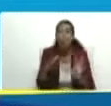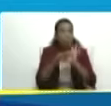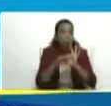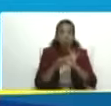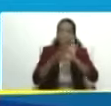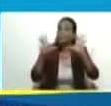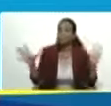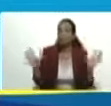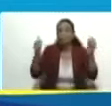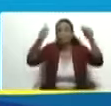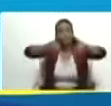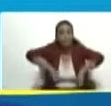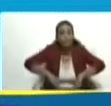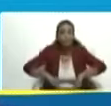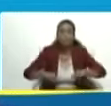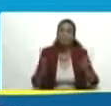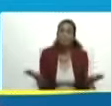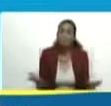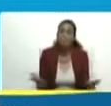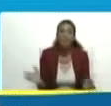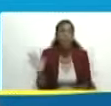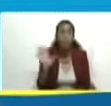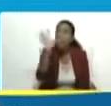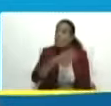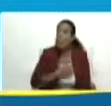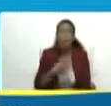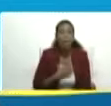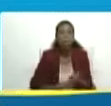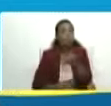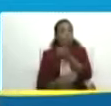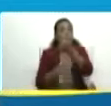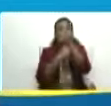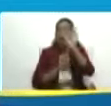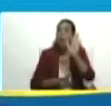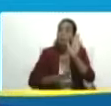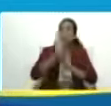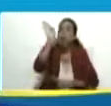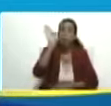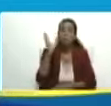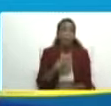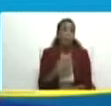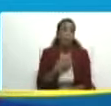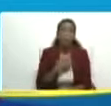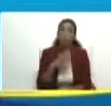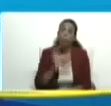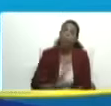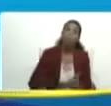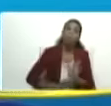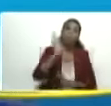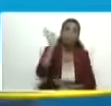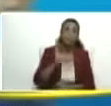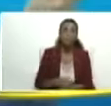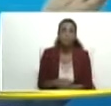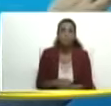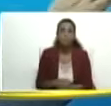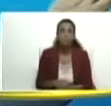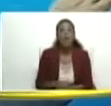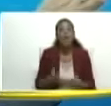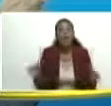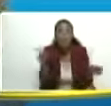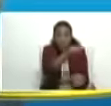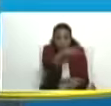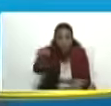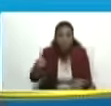ningún país se hace grande, ningún país prospera, ningún país progresa. En las manos de